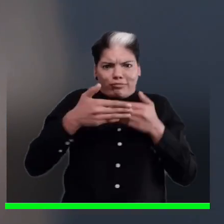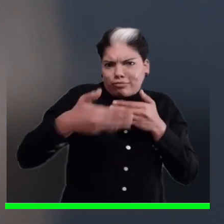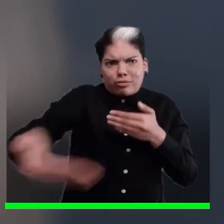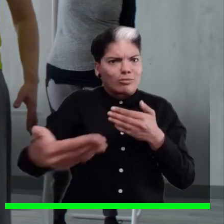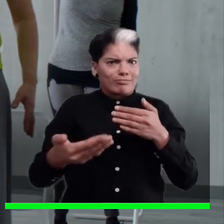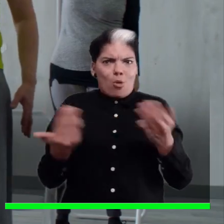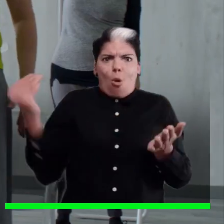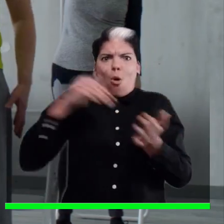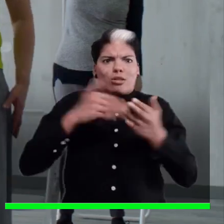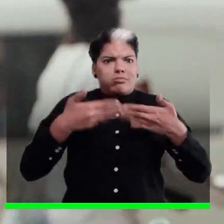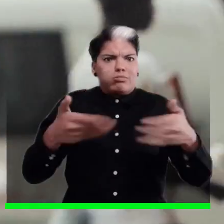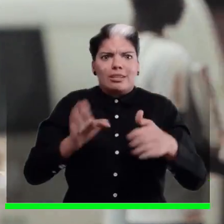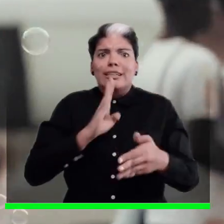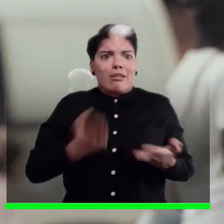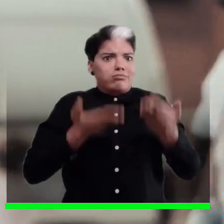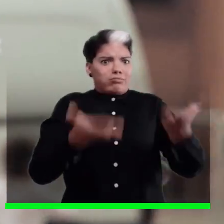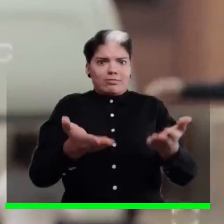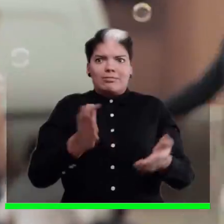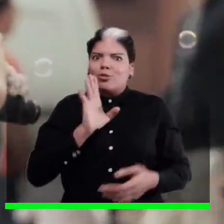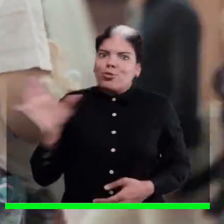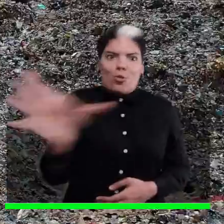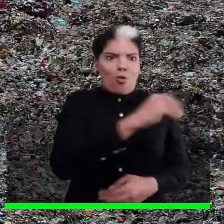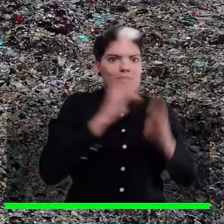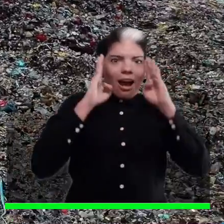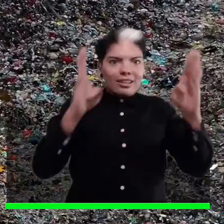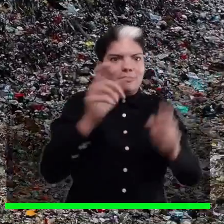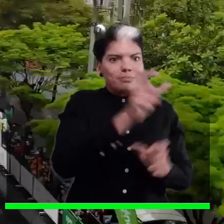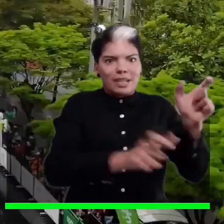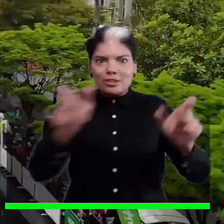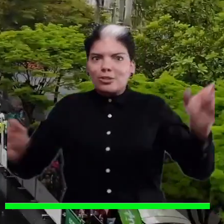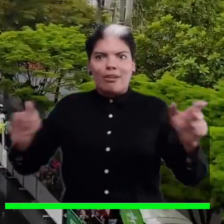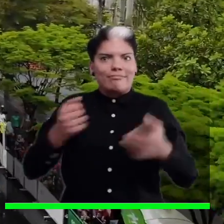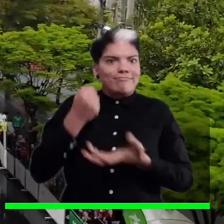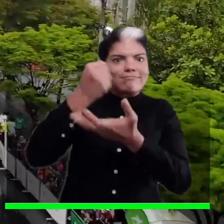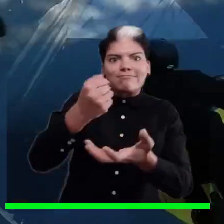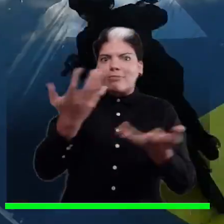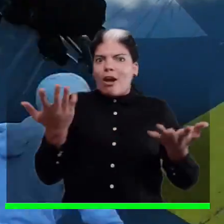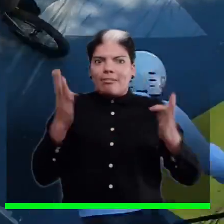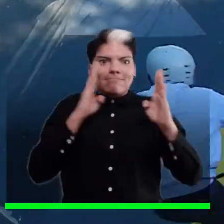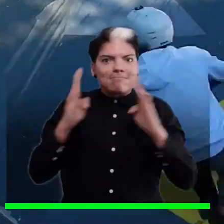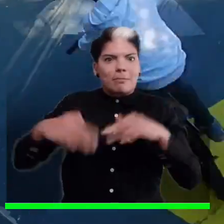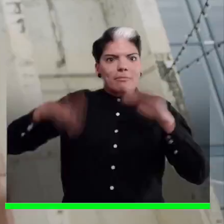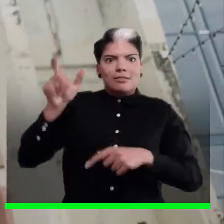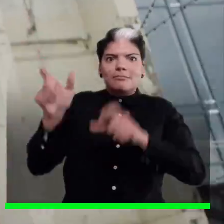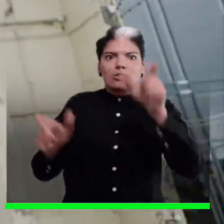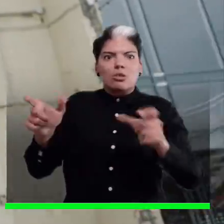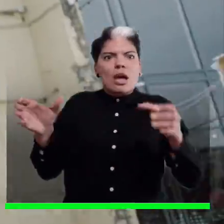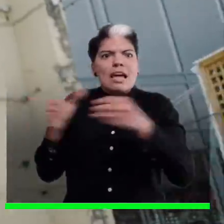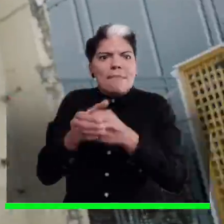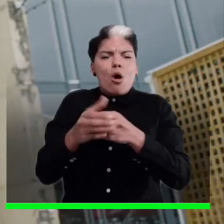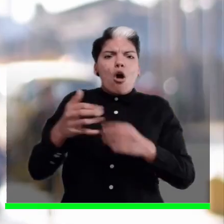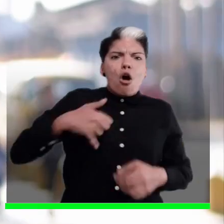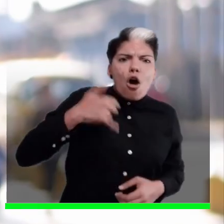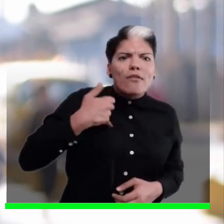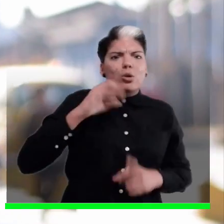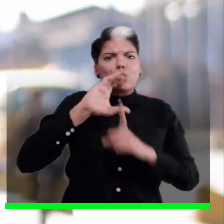las mujeres, para todos los sectores poblacionales, para la gente más pobre. El gobierno tiene que entender que hay que reorientar las prioridades, que hay cosas que son en